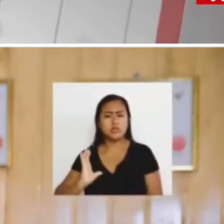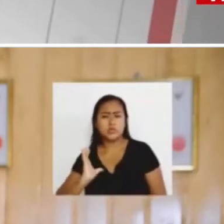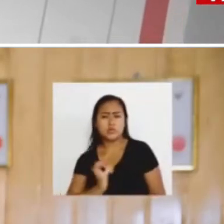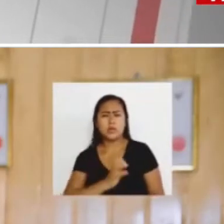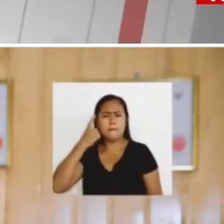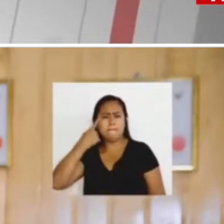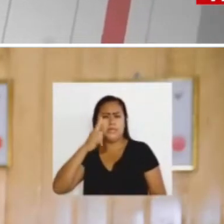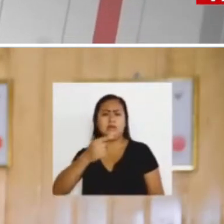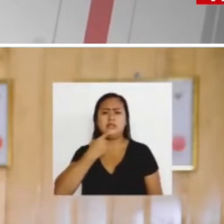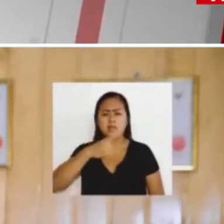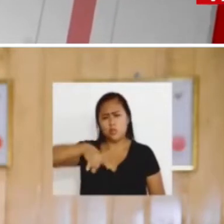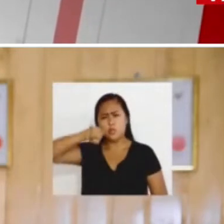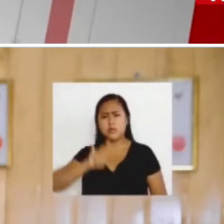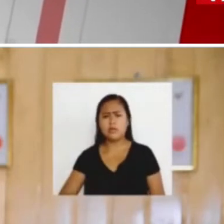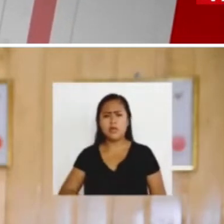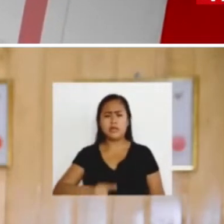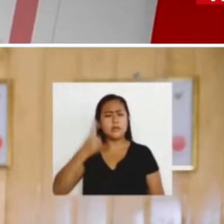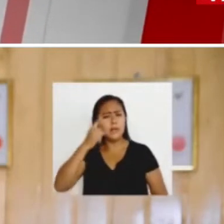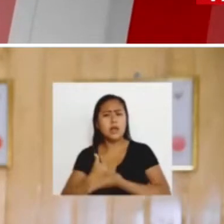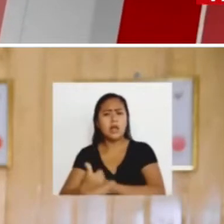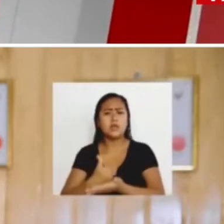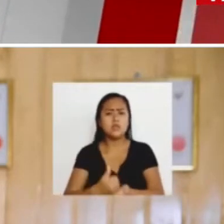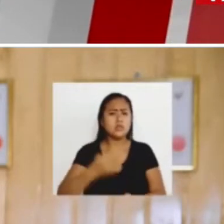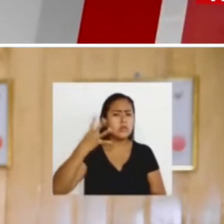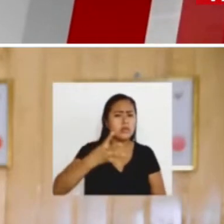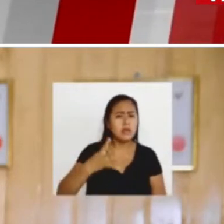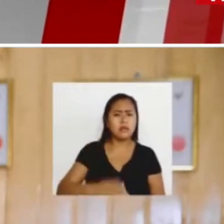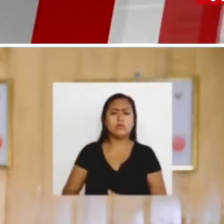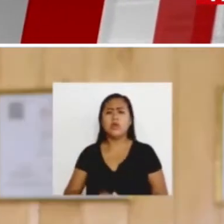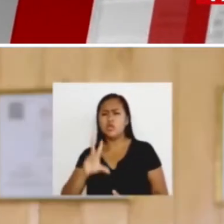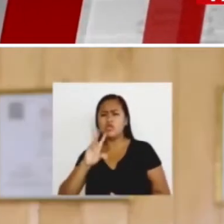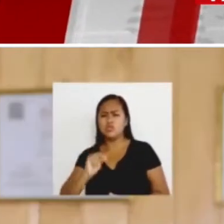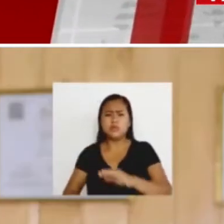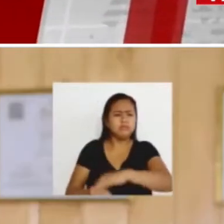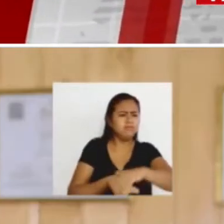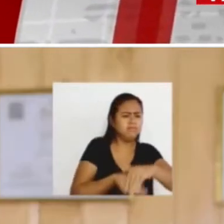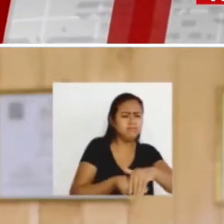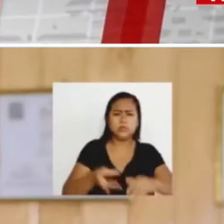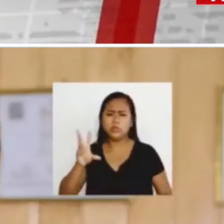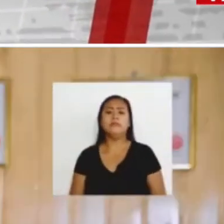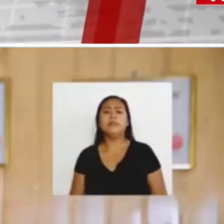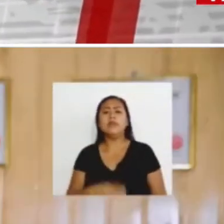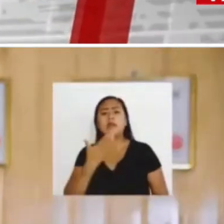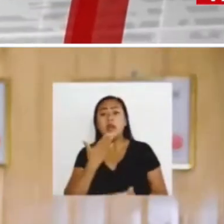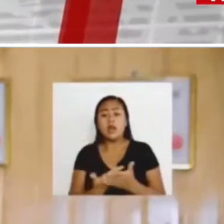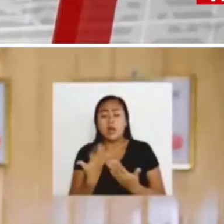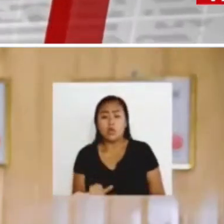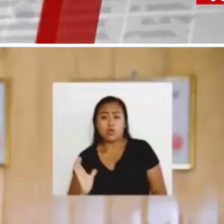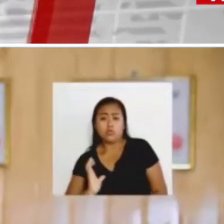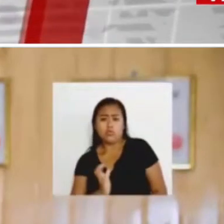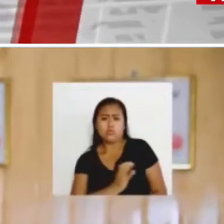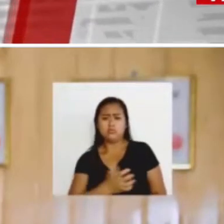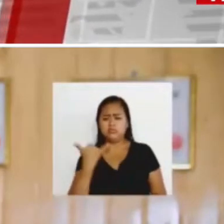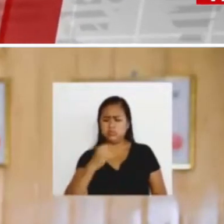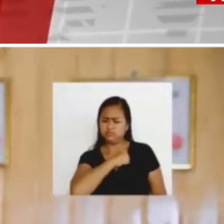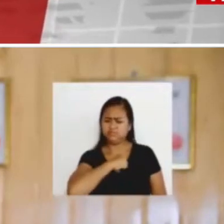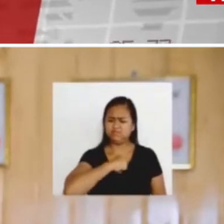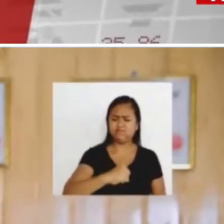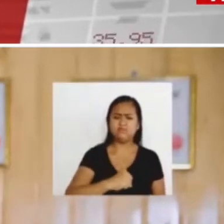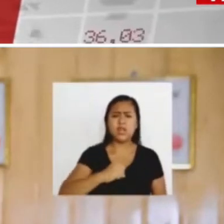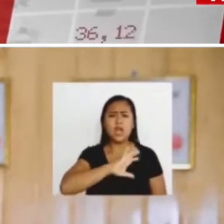Acuña prácticamente plantee una estrategia diferente y ponga la agenda en la campaña electoral. ¿Eso no ha